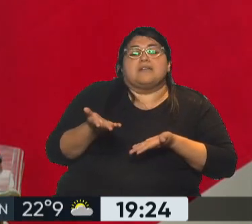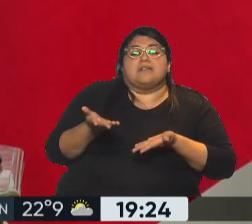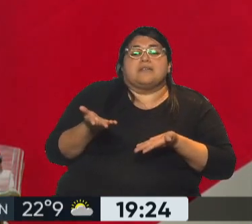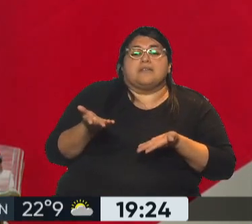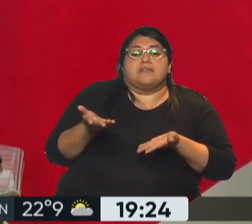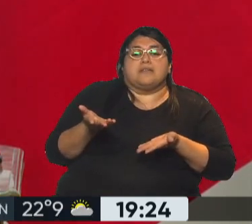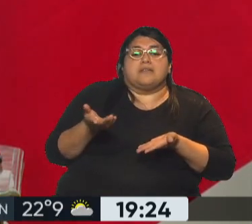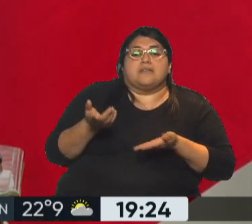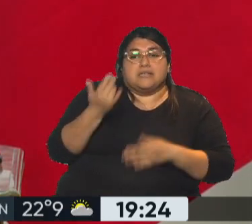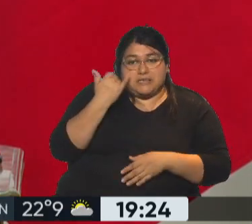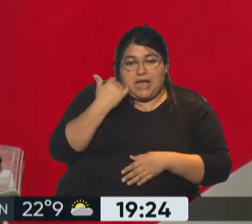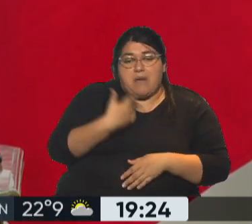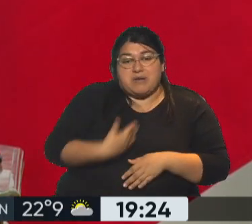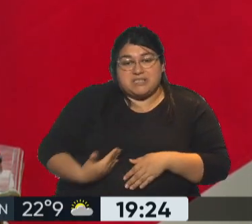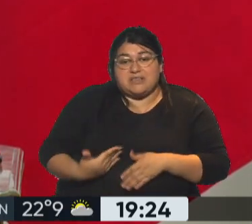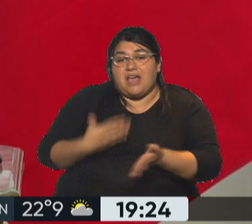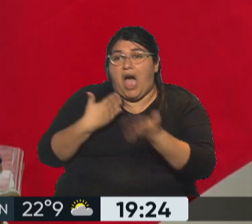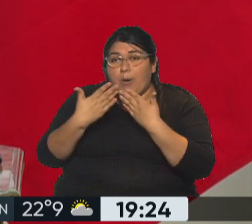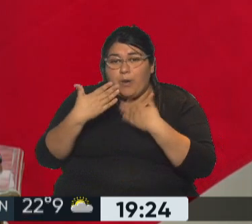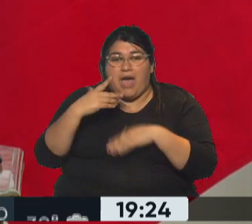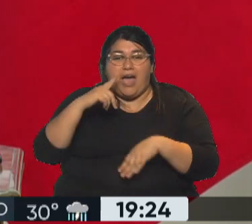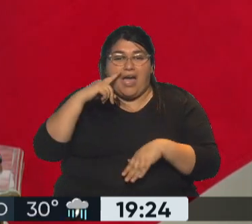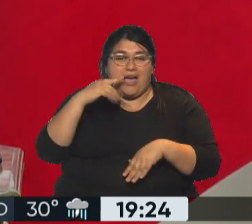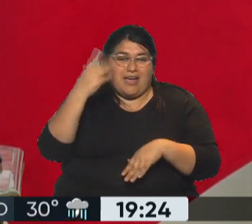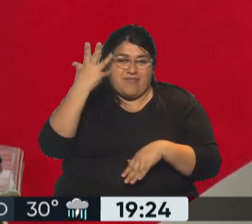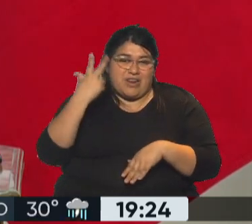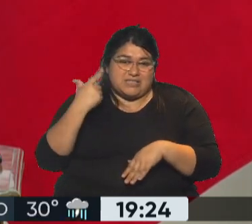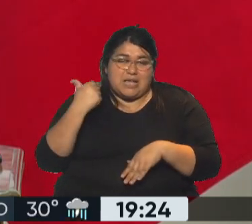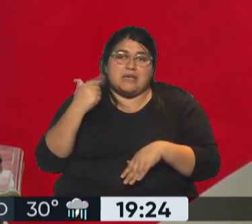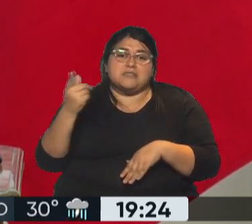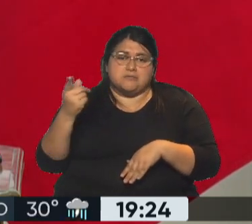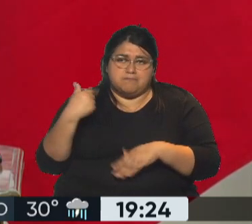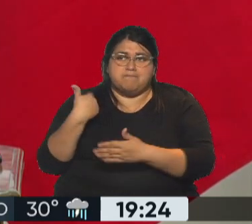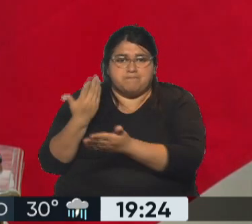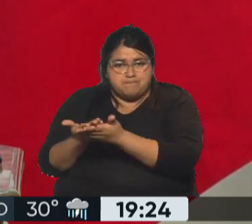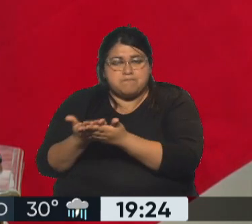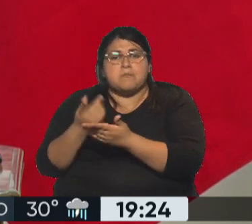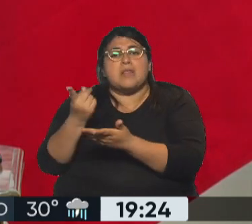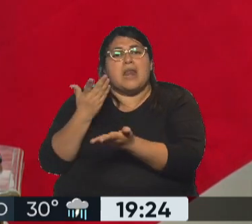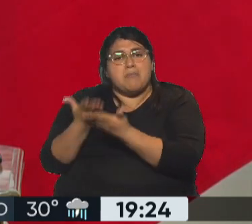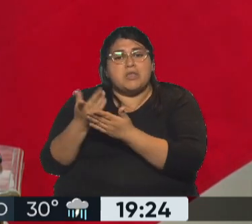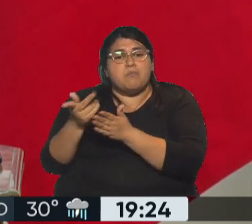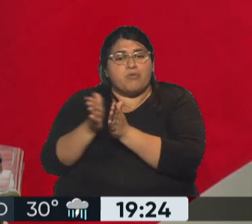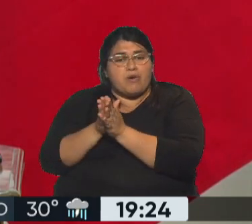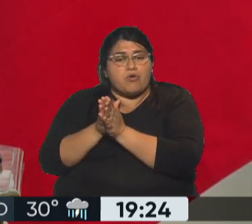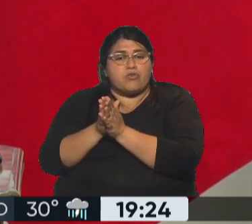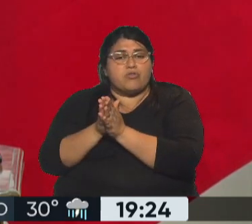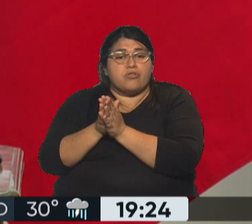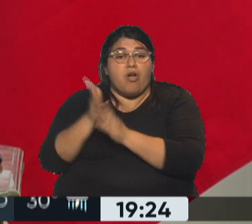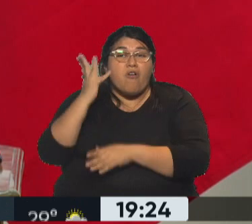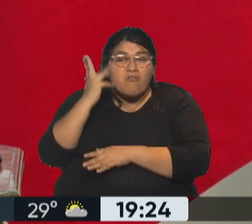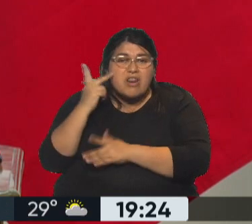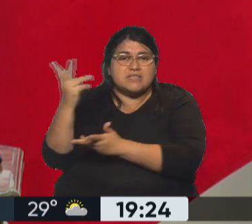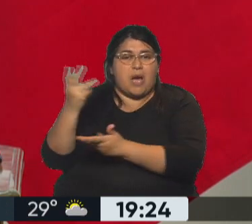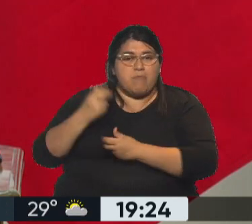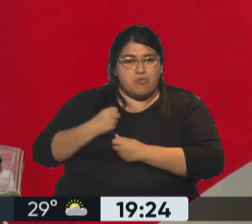Ayer hablando con el presidente Macron, le volví a plantear el tema de los sobrecargos, le pedí que por favor Francia nos